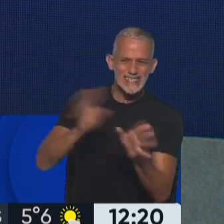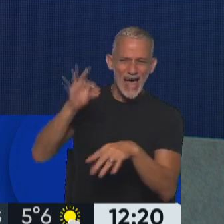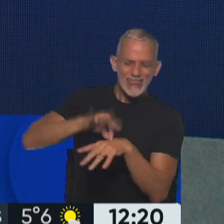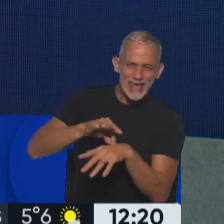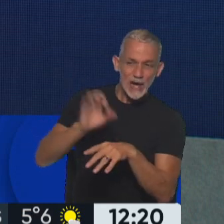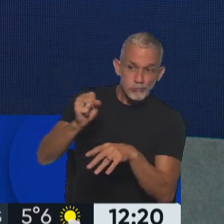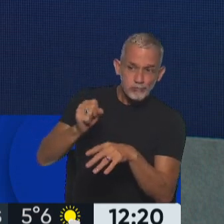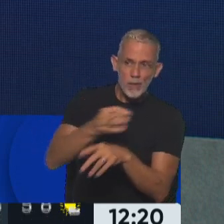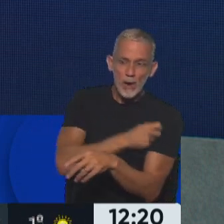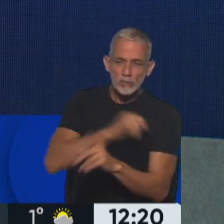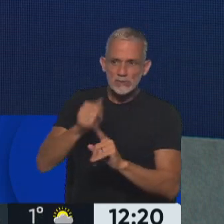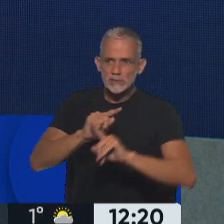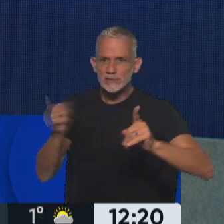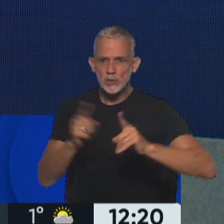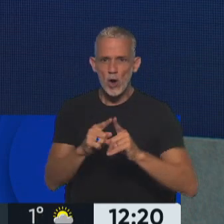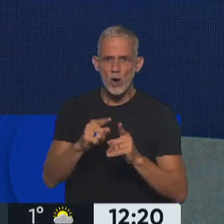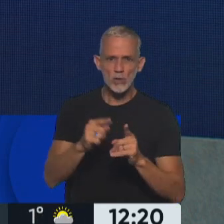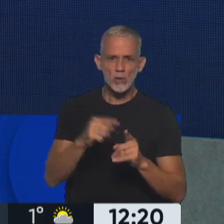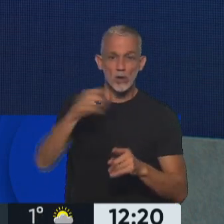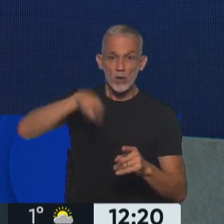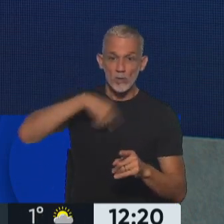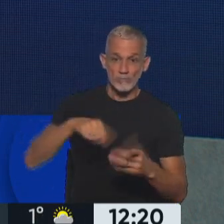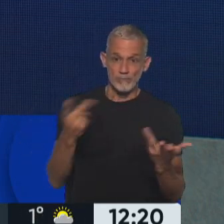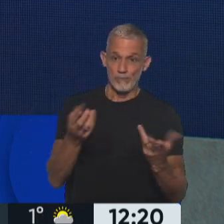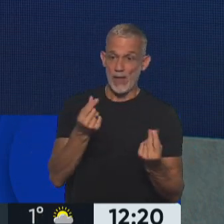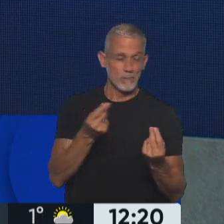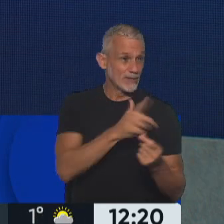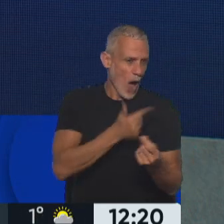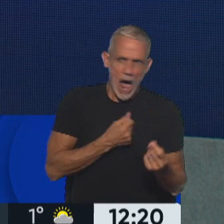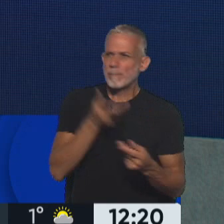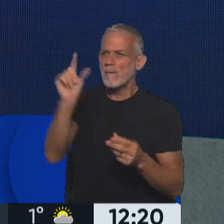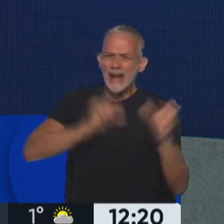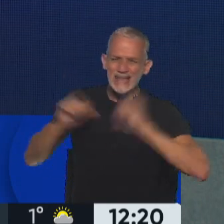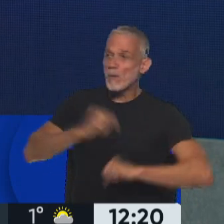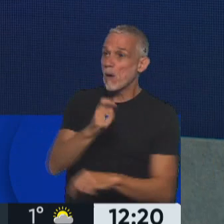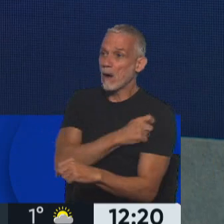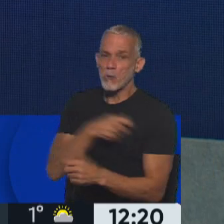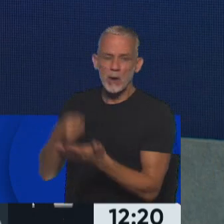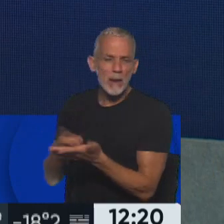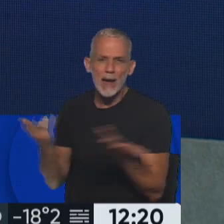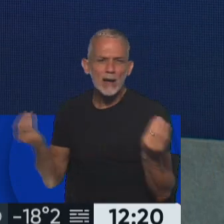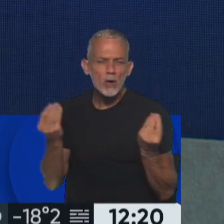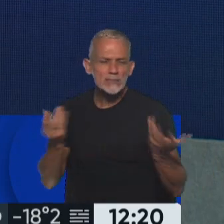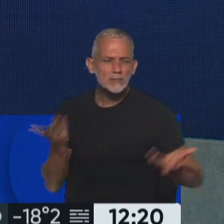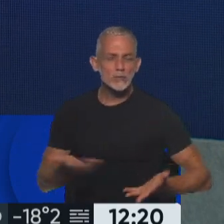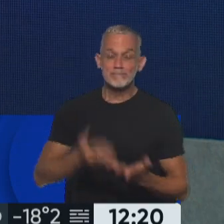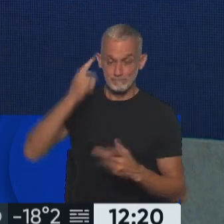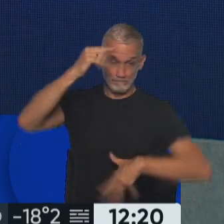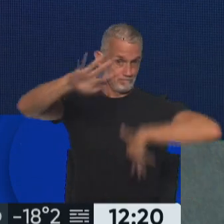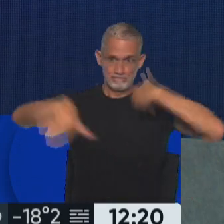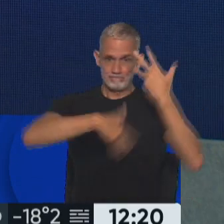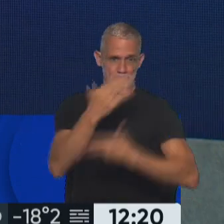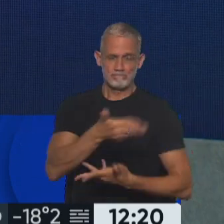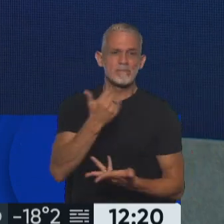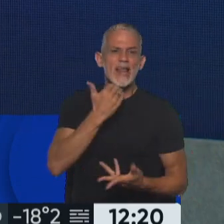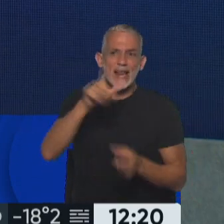debe vacunar la persona? ¿Tenemos que salir todos corriendo a pedir plata si no tenemos para pagar la vacuna? ¿Qué es lo que hay que hacer? Porque hay una conmoción y la